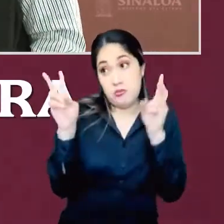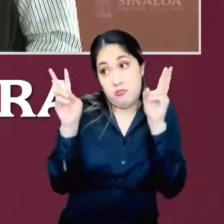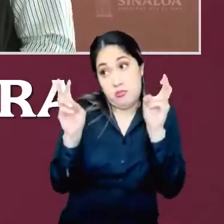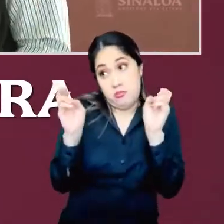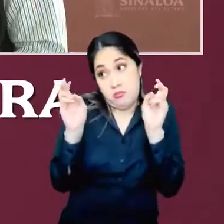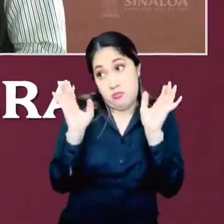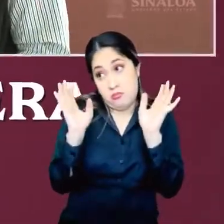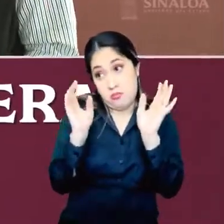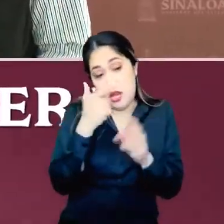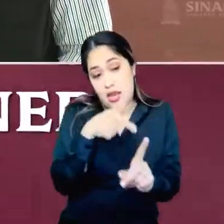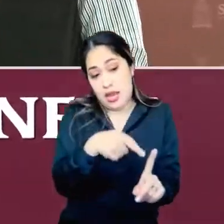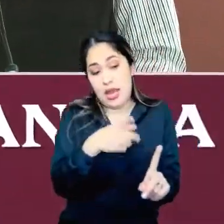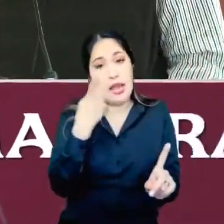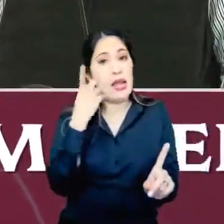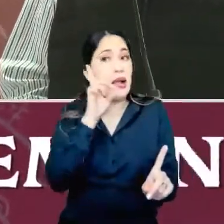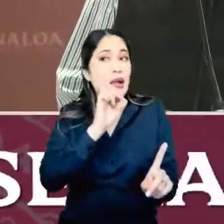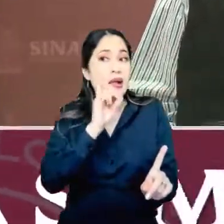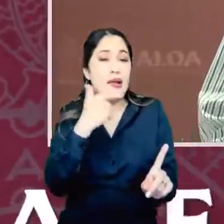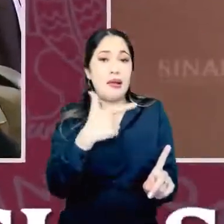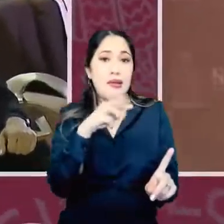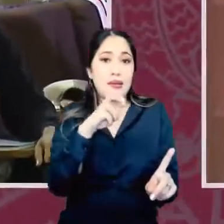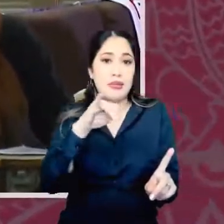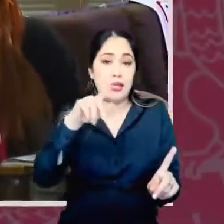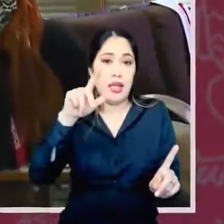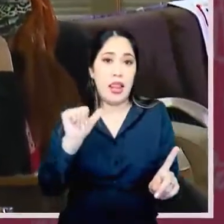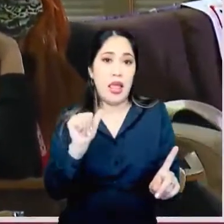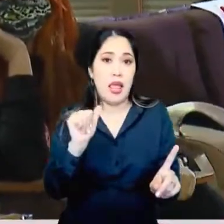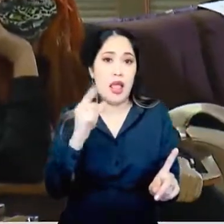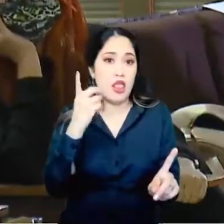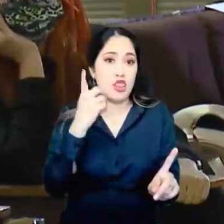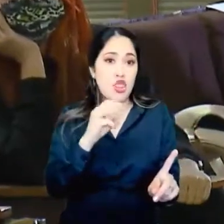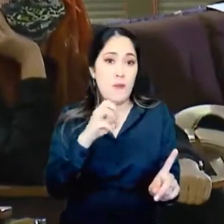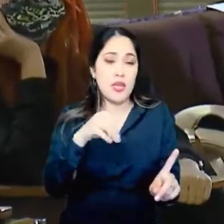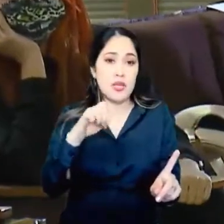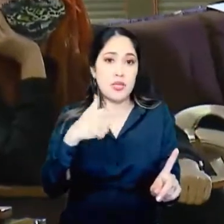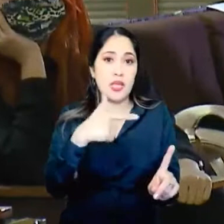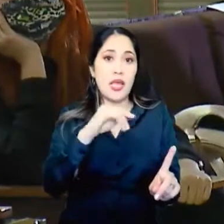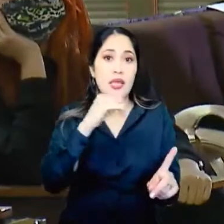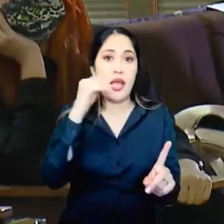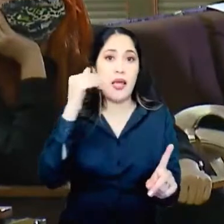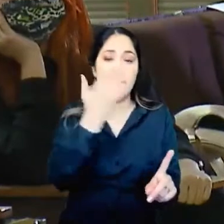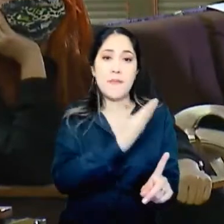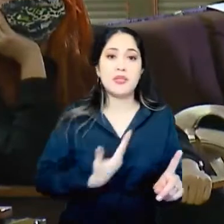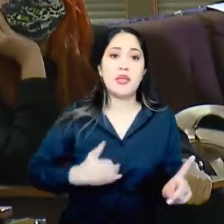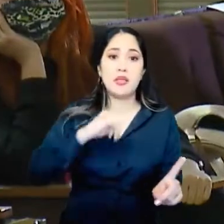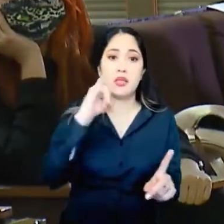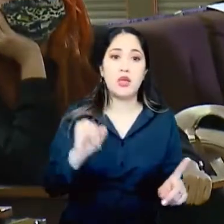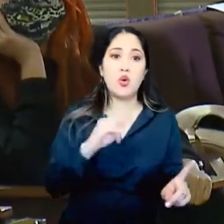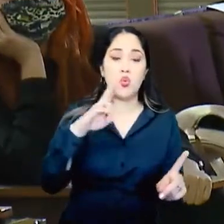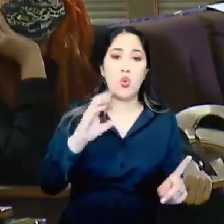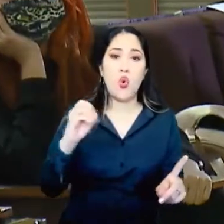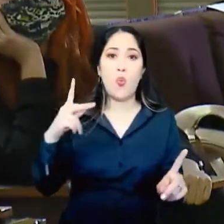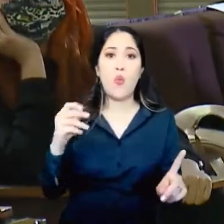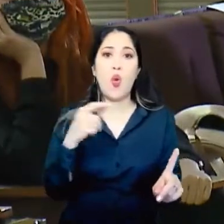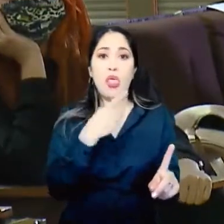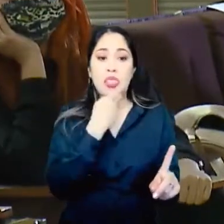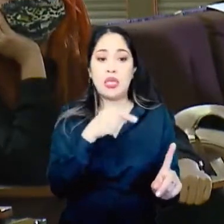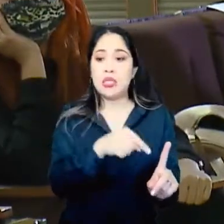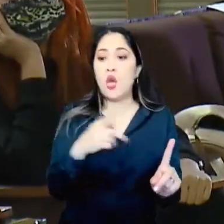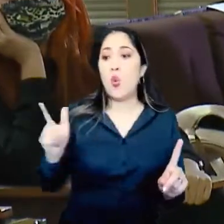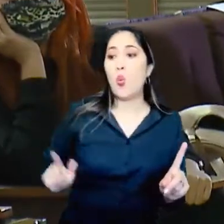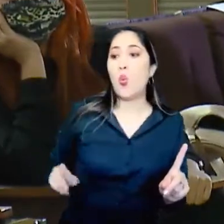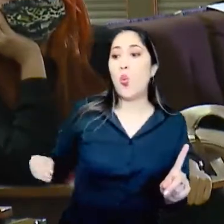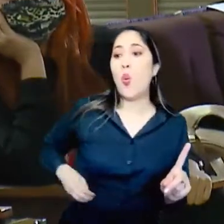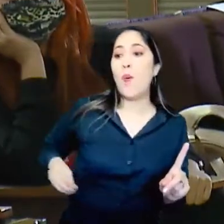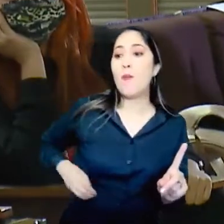Domínguez, cuando era la presidenta de Jucopo, ella textualmente mencionó que la culpa era del gobierno porque ya había invertido esos